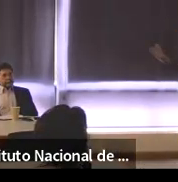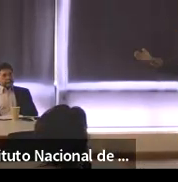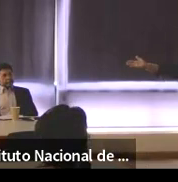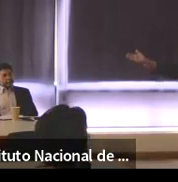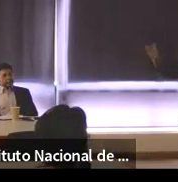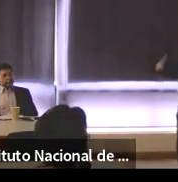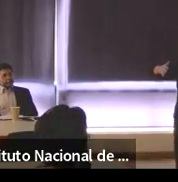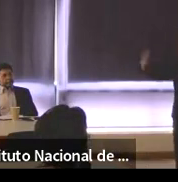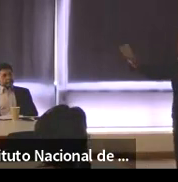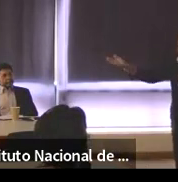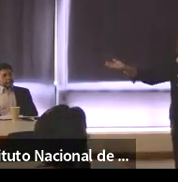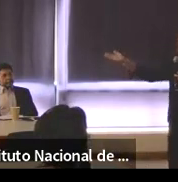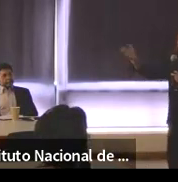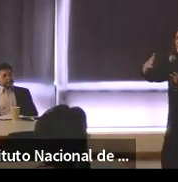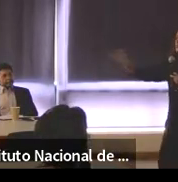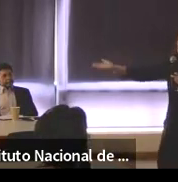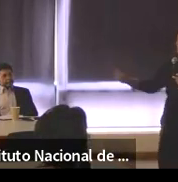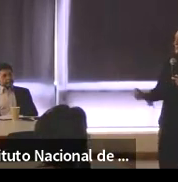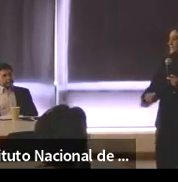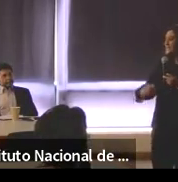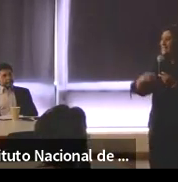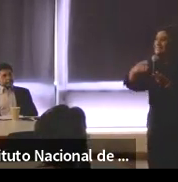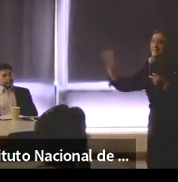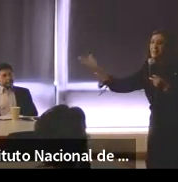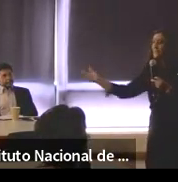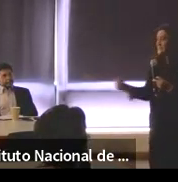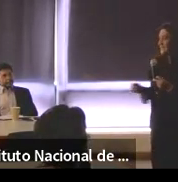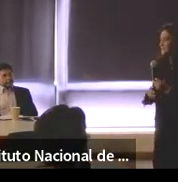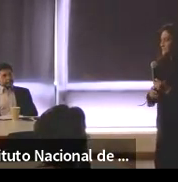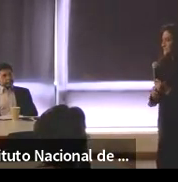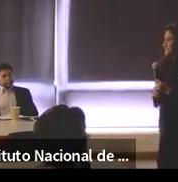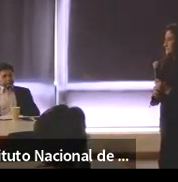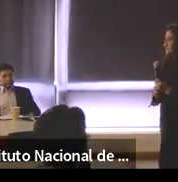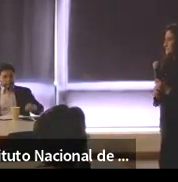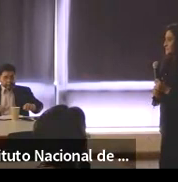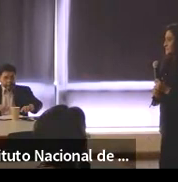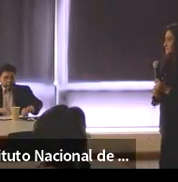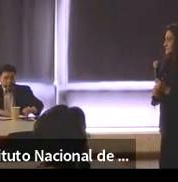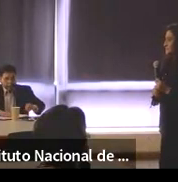se están discutiendo están en discrepancia